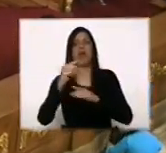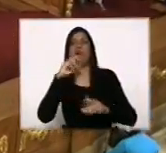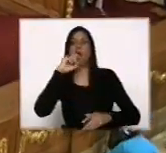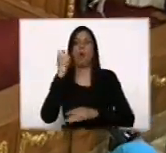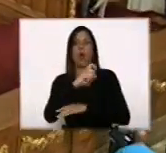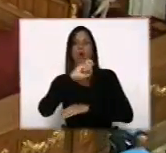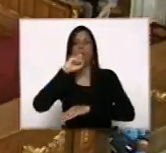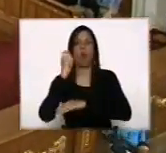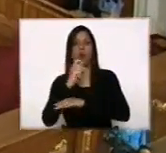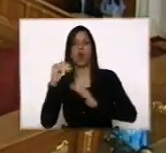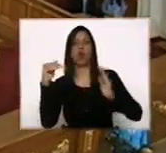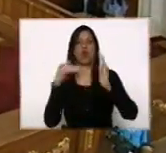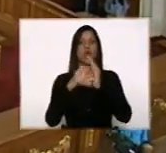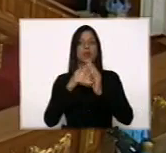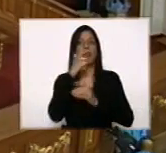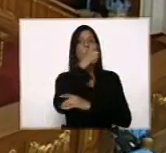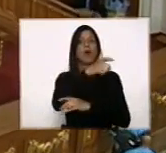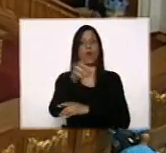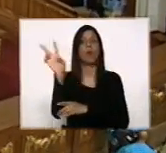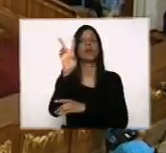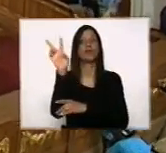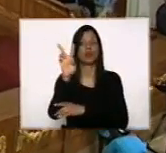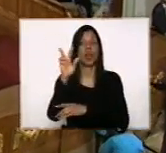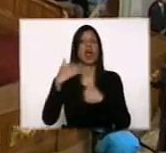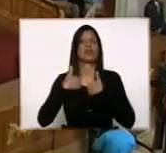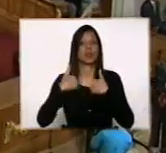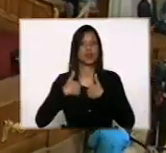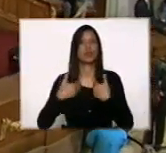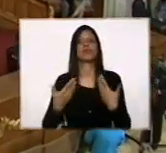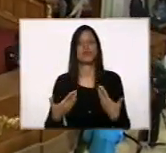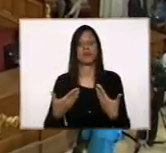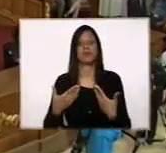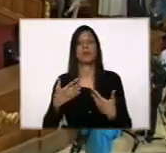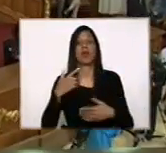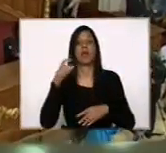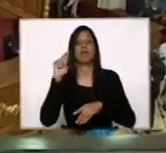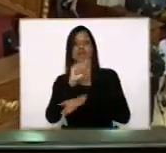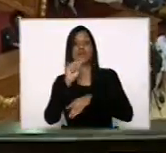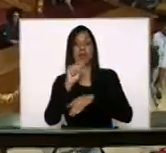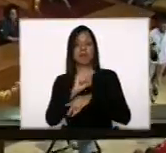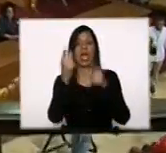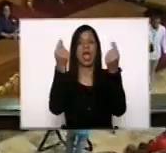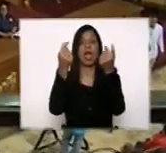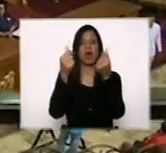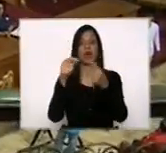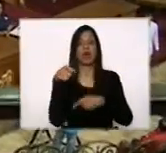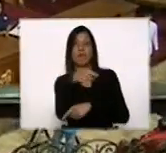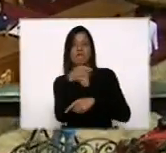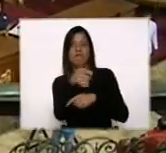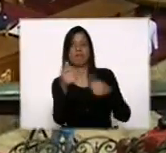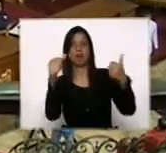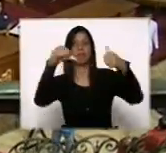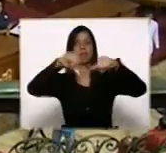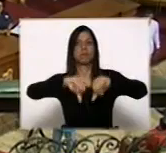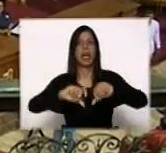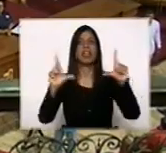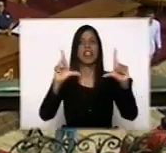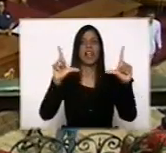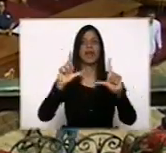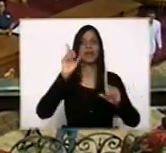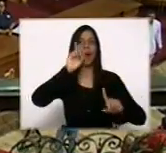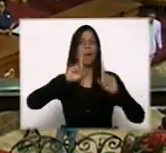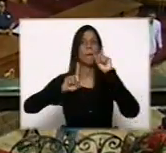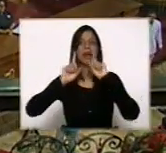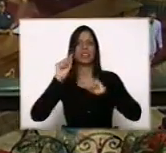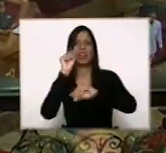odio contra el pueblo venezolano mediante agresiones a su economía, linchamientos mediáticos contra